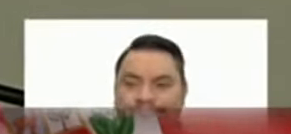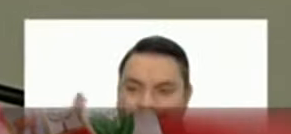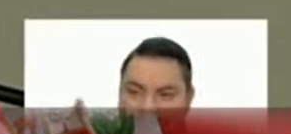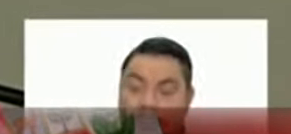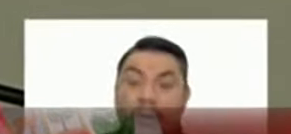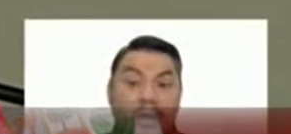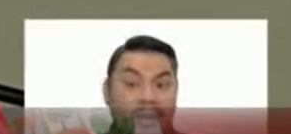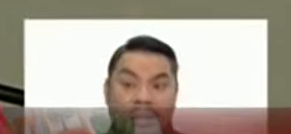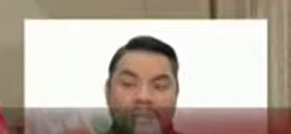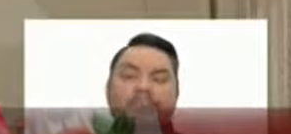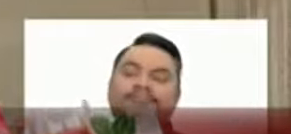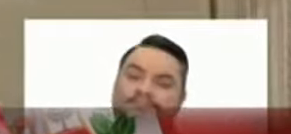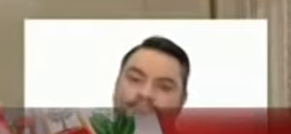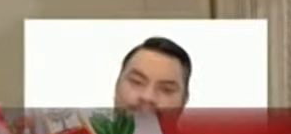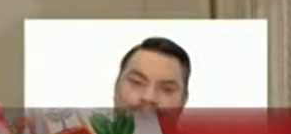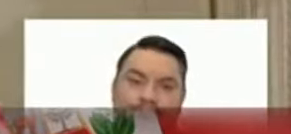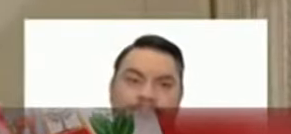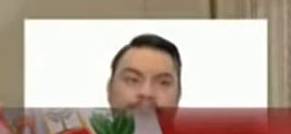no, se lo demande.